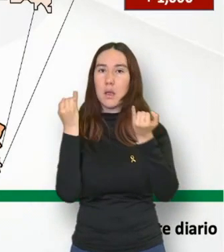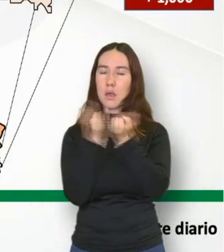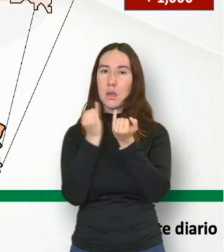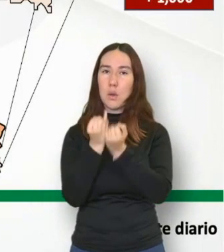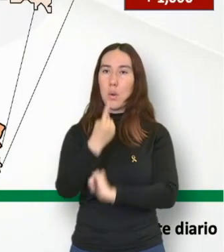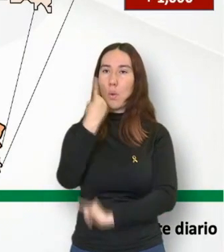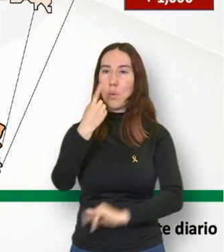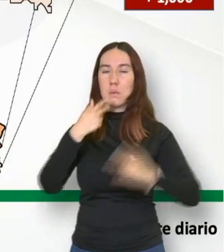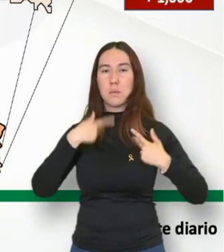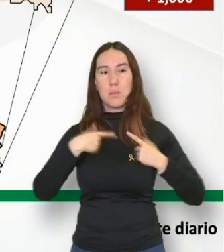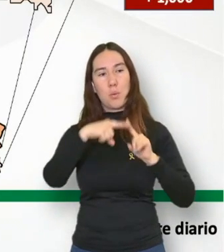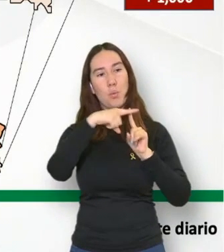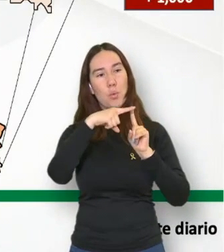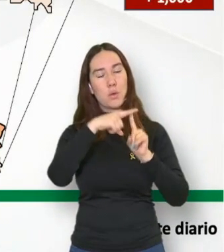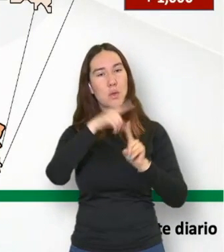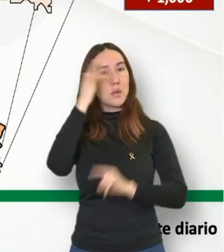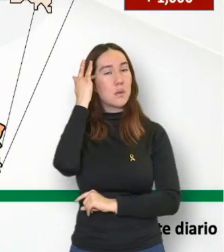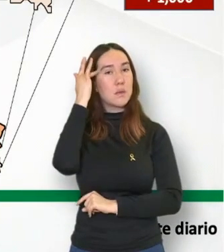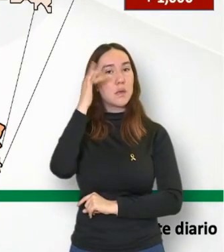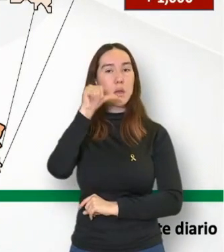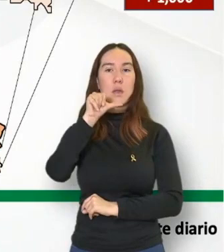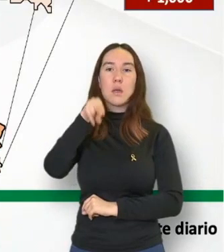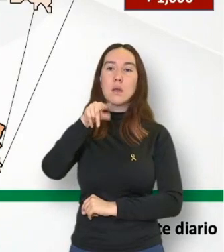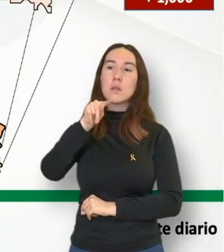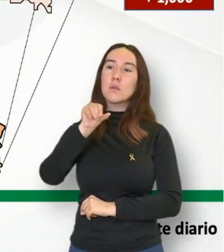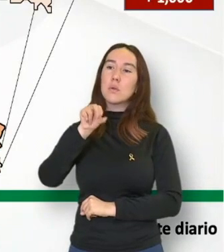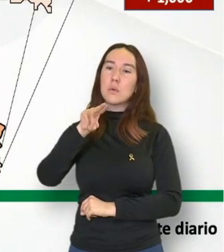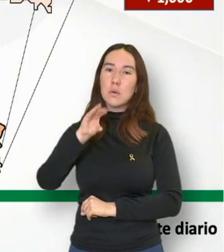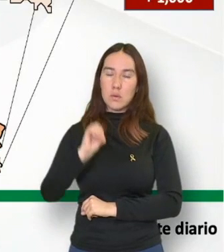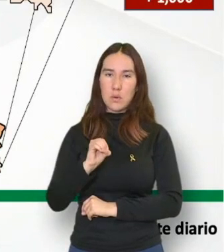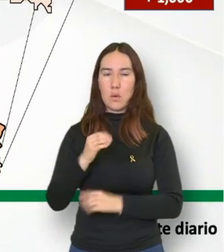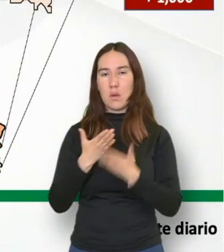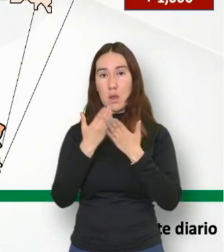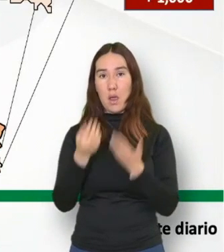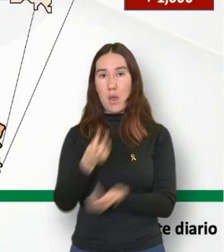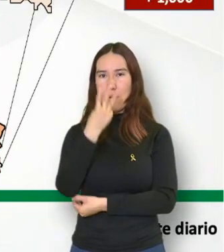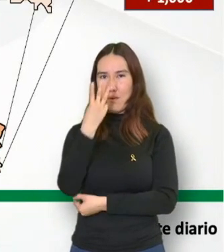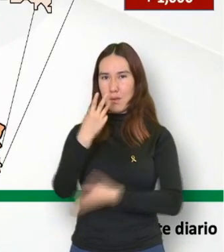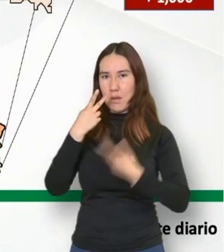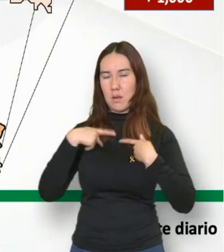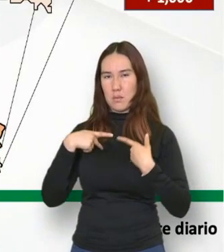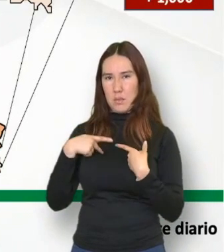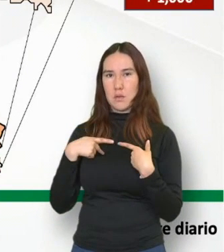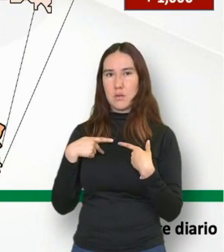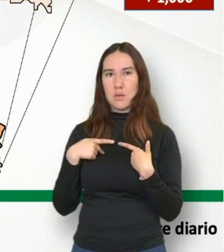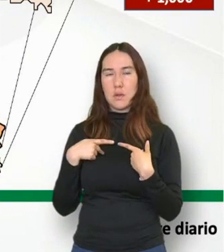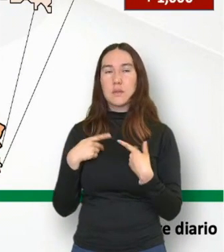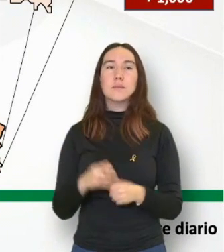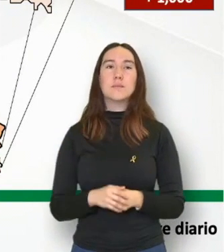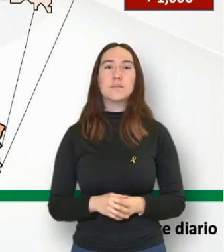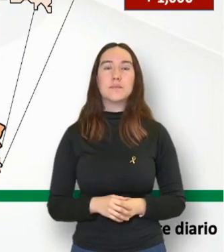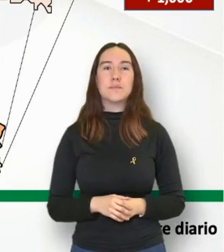un caso en el municipio de san antonio y bueno esta ocasión tres personas para dar la suma de estas 328 las que